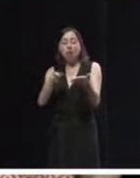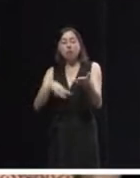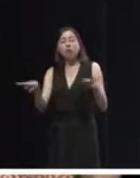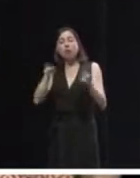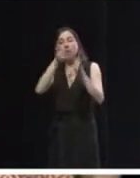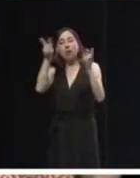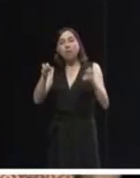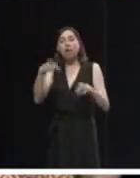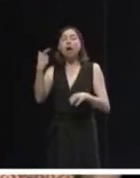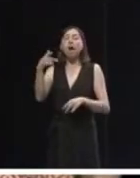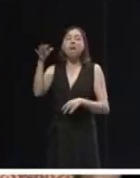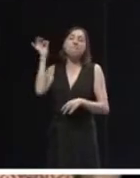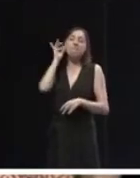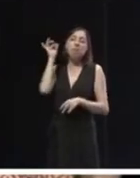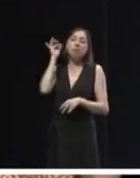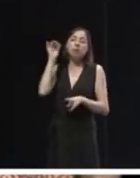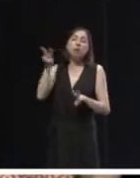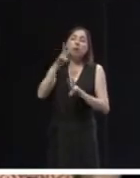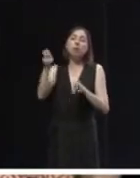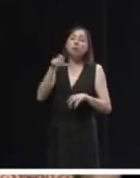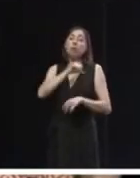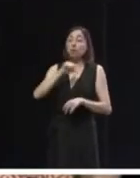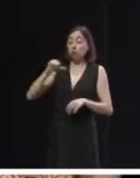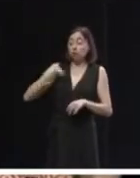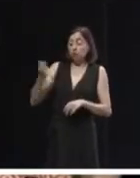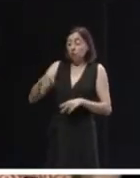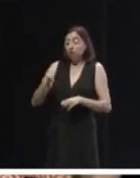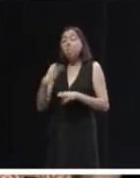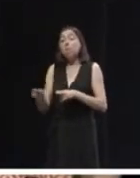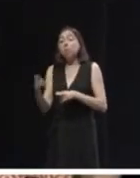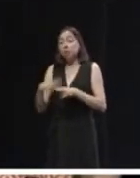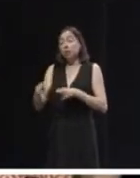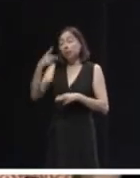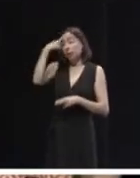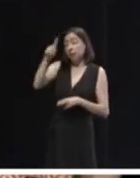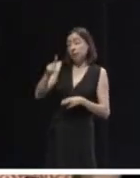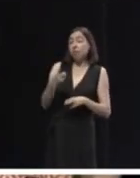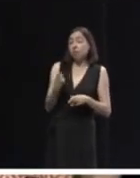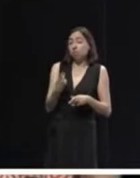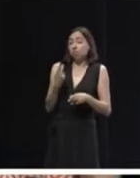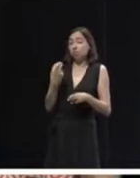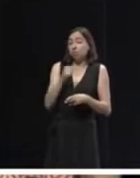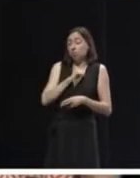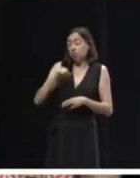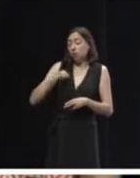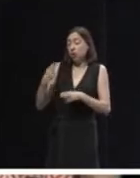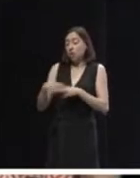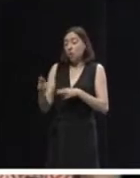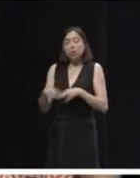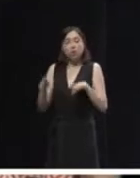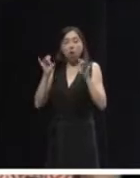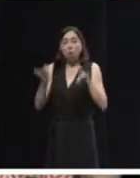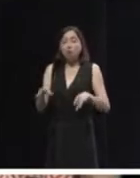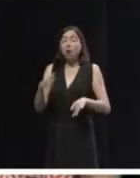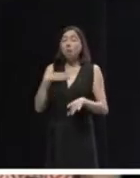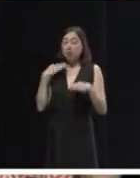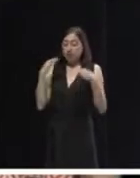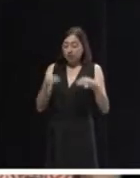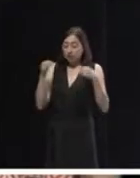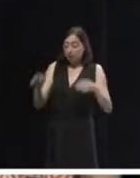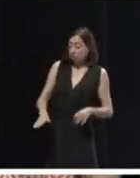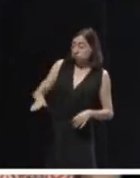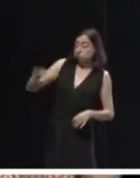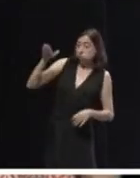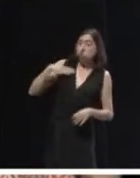personal y lo político. Ya saben que lo personal es político. Y a mí siempre, mi madre desde niño me insistía, ¿saben